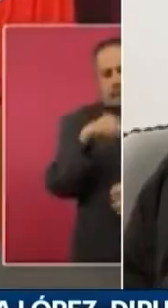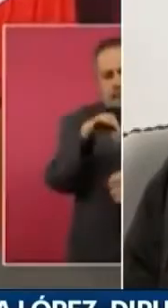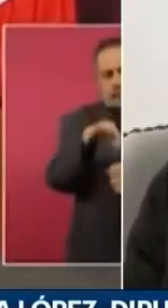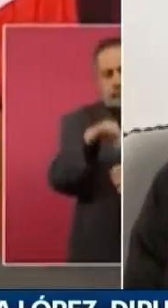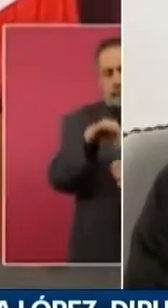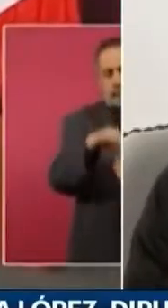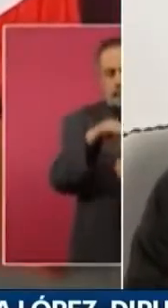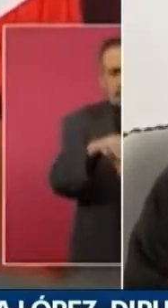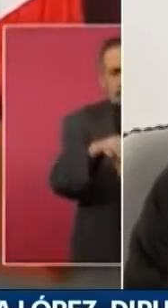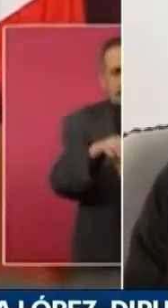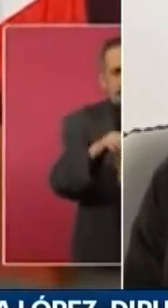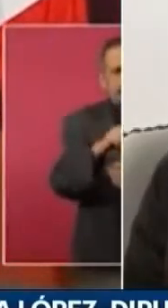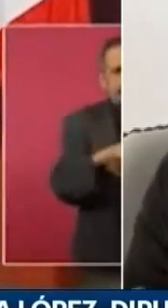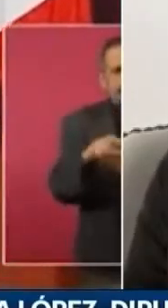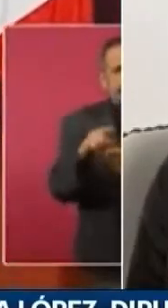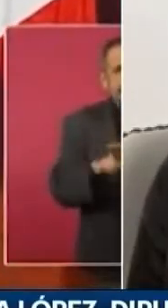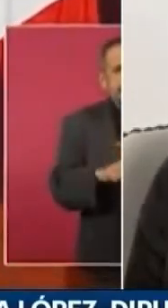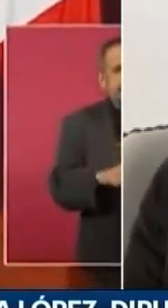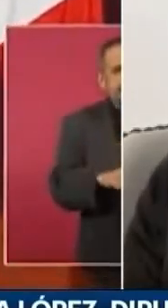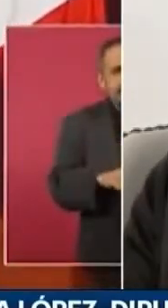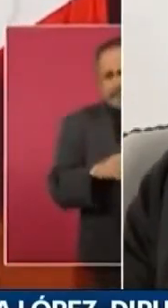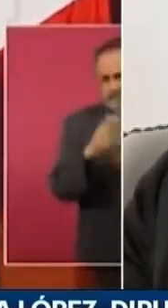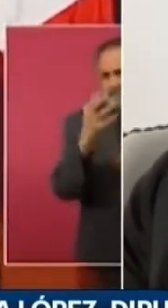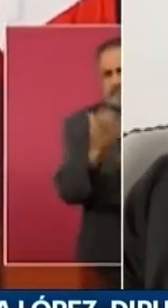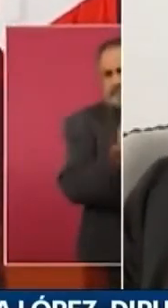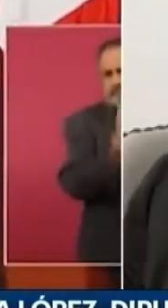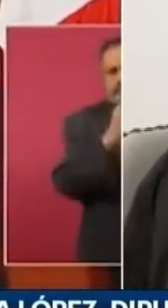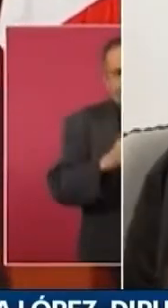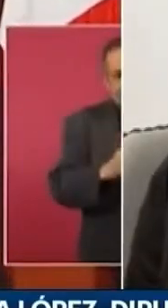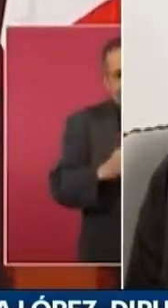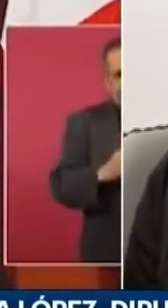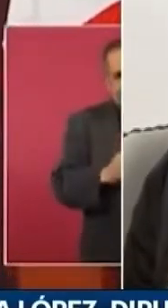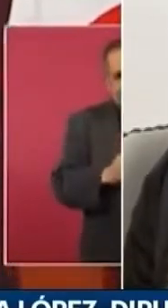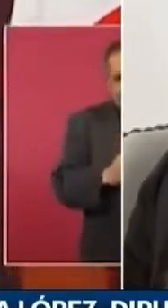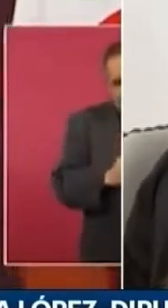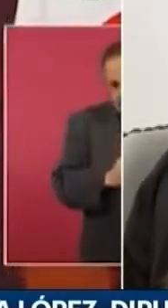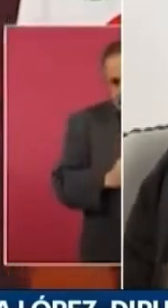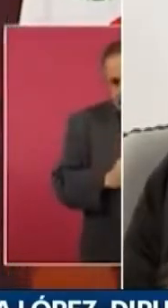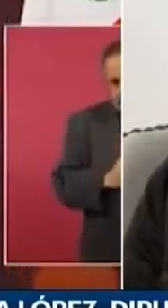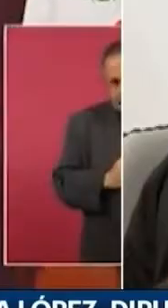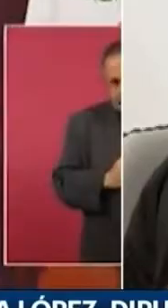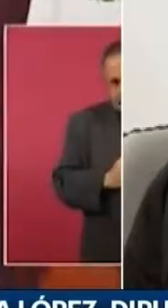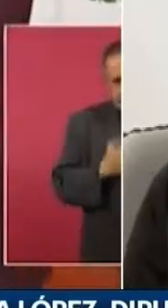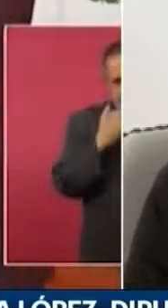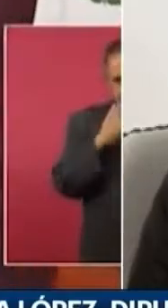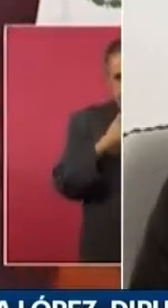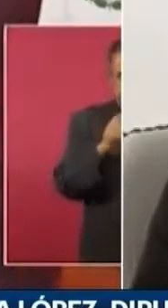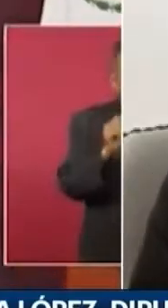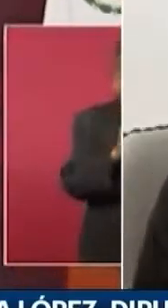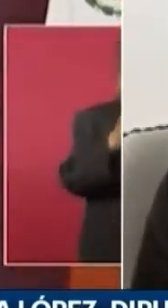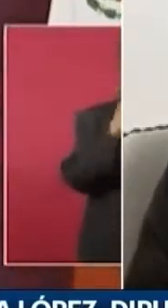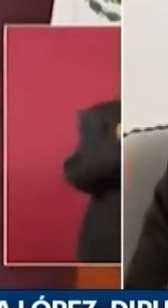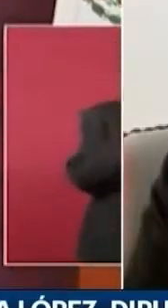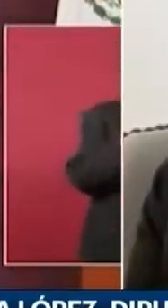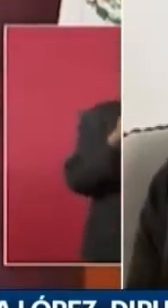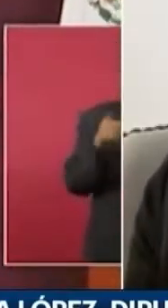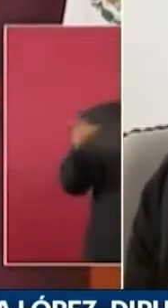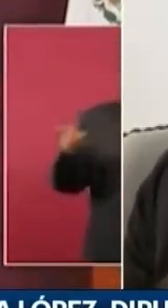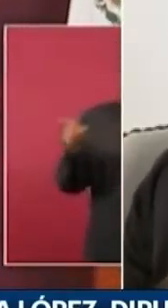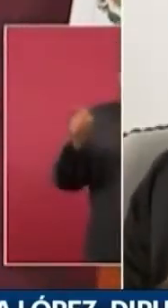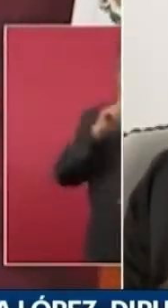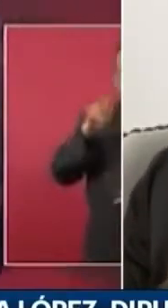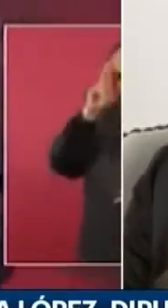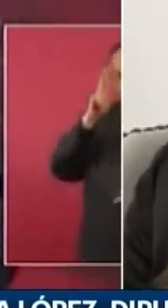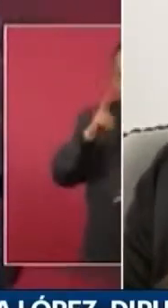de Diputados, no dan motivos para que un presidente rompa las reglas acordadas respecto de la manera de interactuar entre los miembros